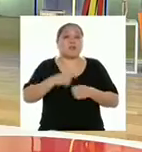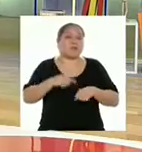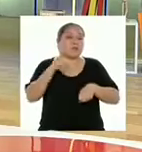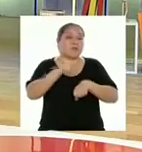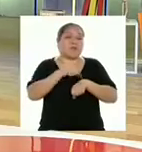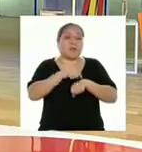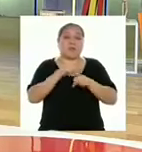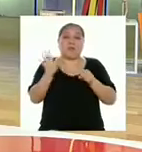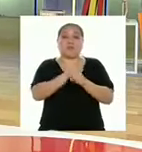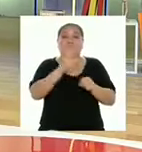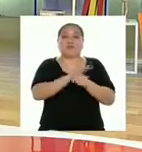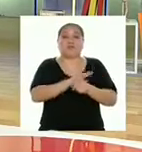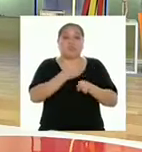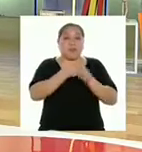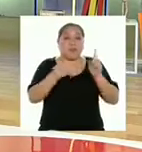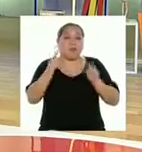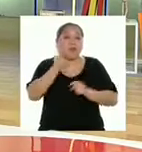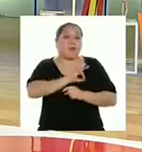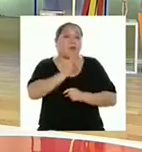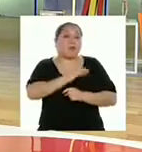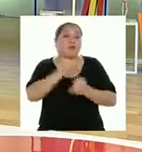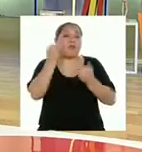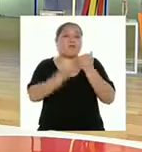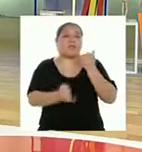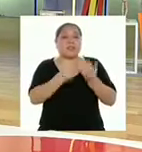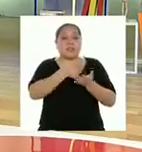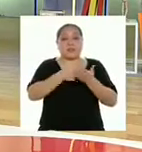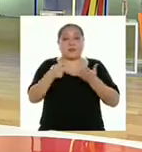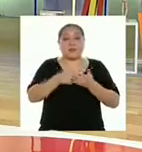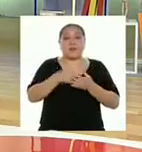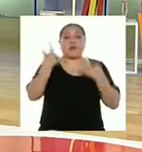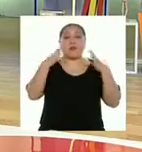para mañana, pero pueden aprovechar el fin de semana para